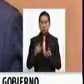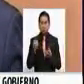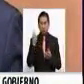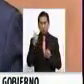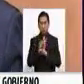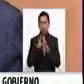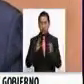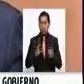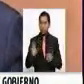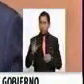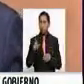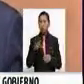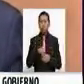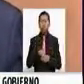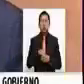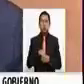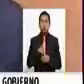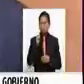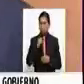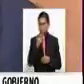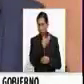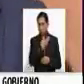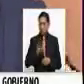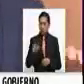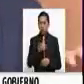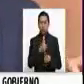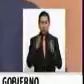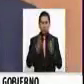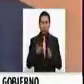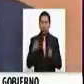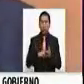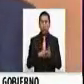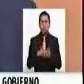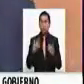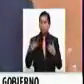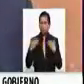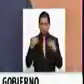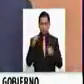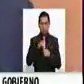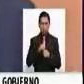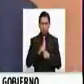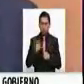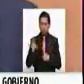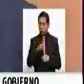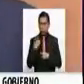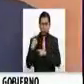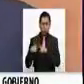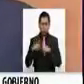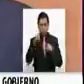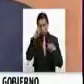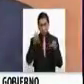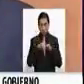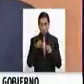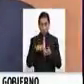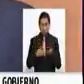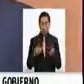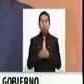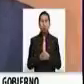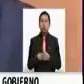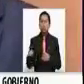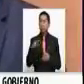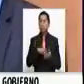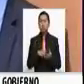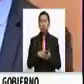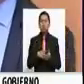parte de los de la presidenta de la cámara de diputados harán un trabajo sobre los demás contratos o sea nadie